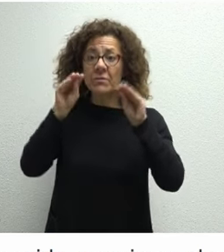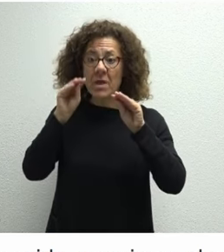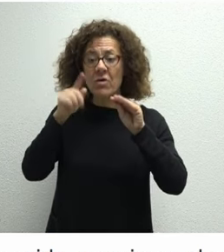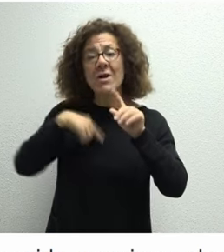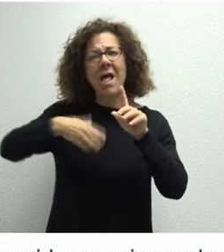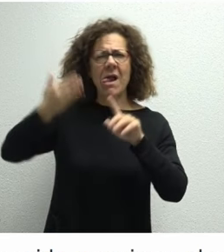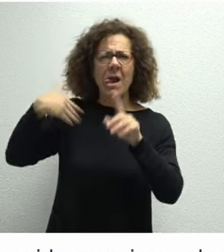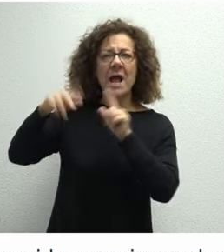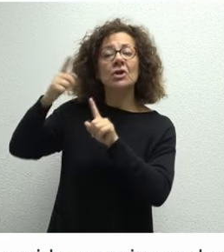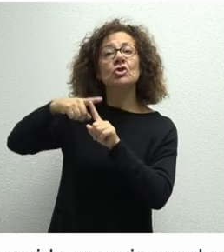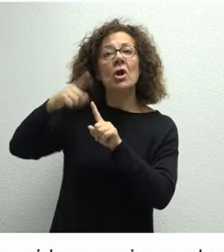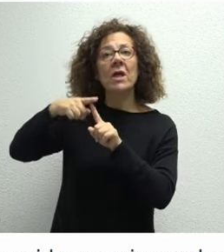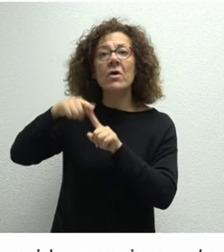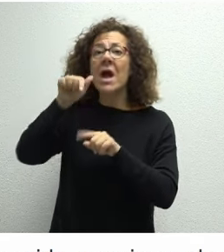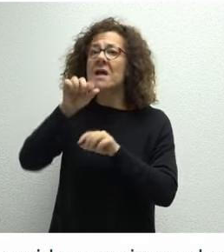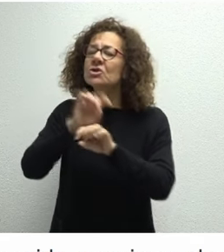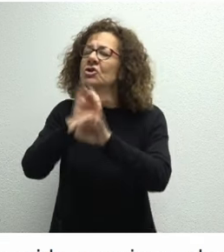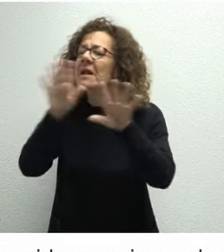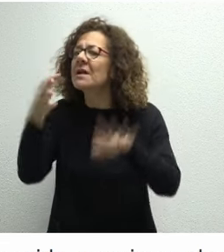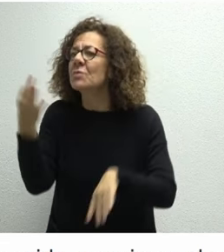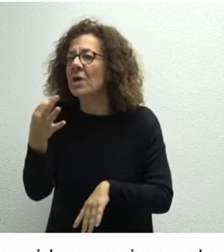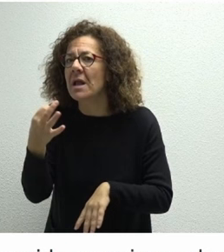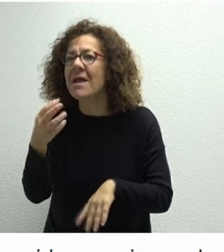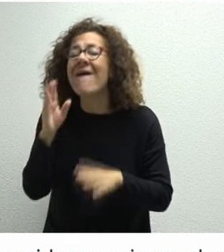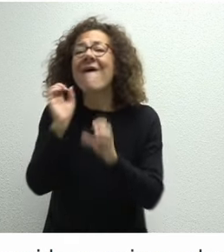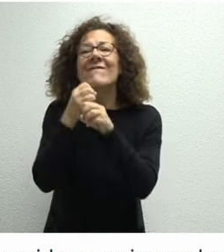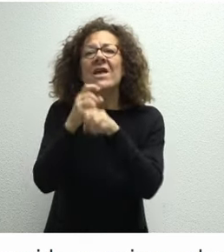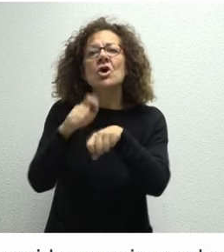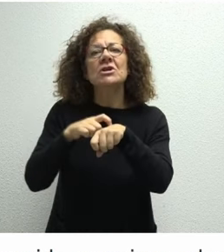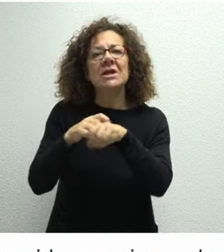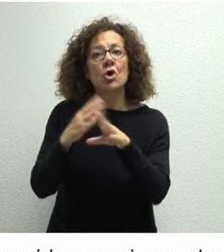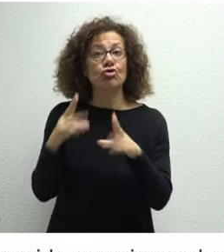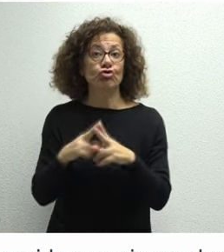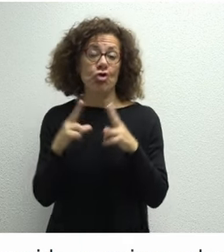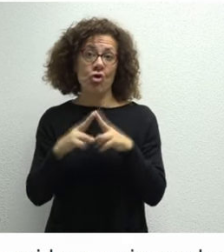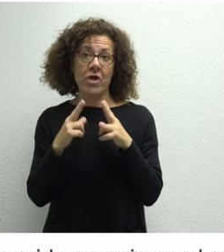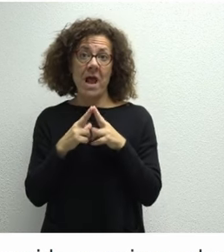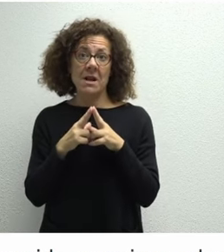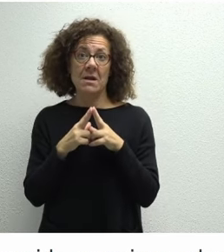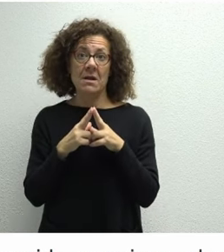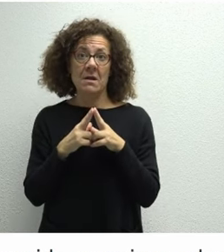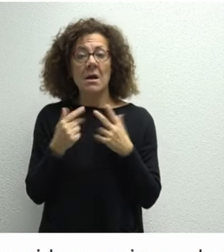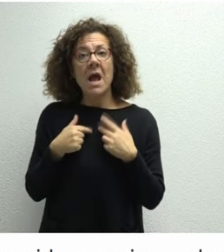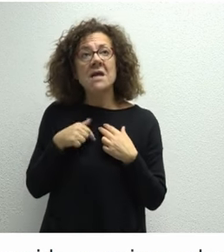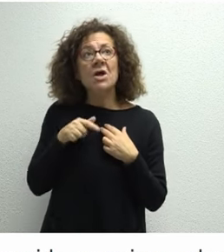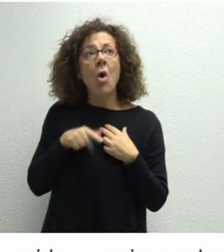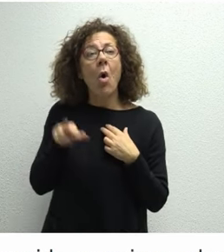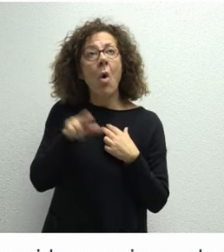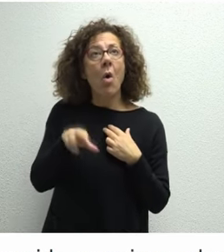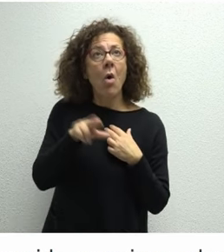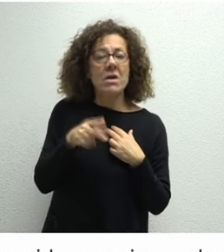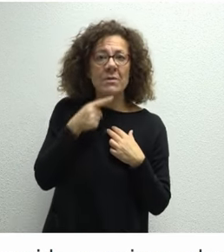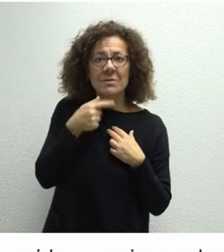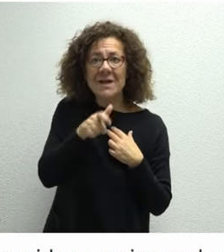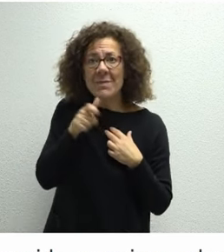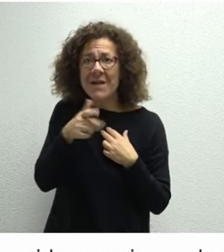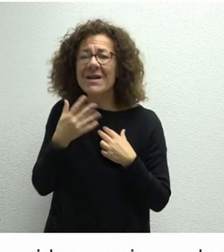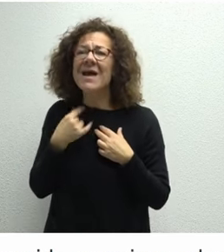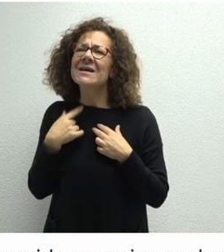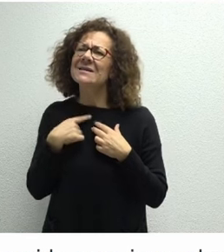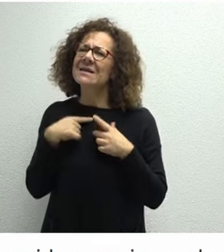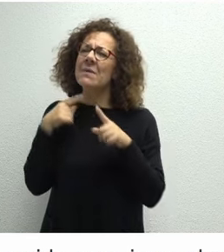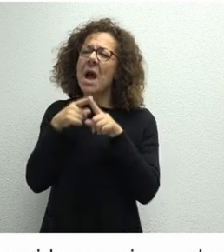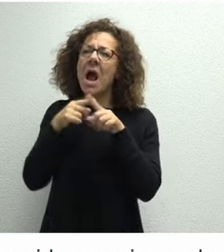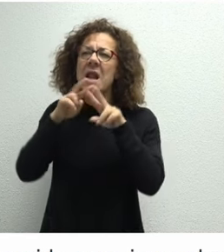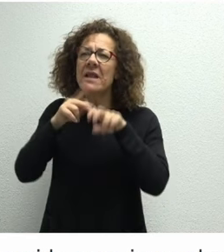Toledo si algo les tuvo que quedar claro es biopsicosocial increíble o sea cada dos palabras yo creo igual que analizan mucho las palabras concretas que se